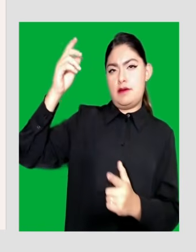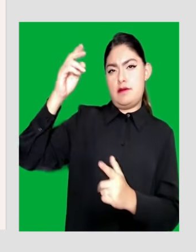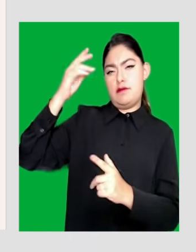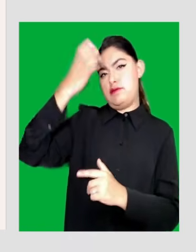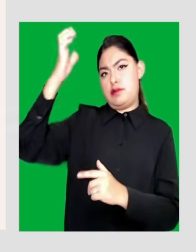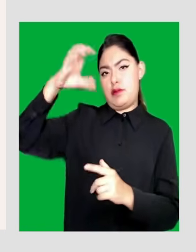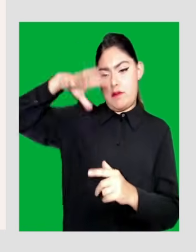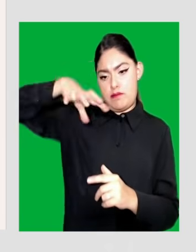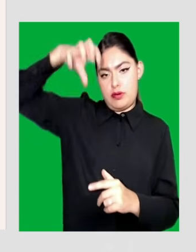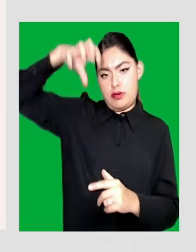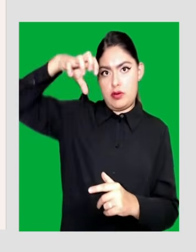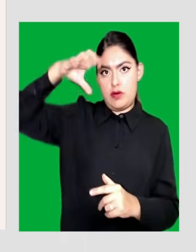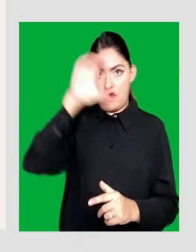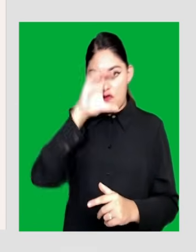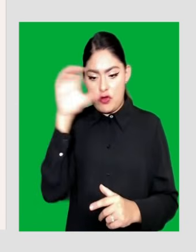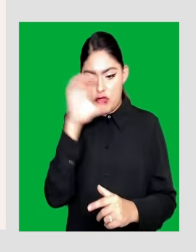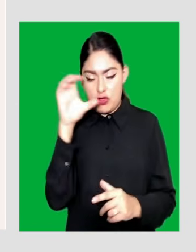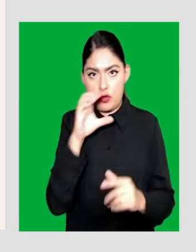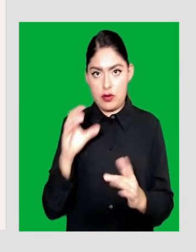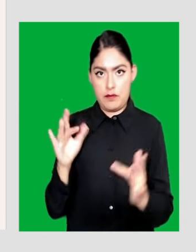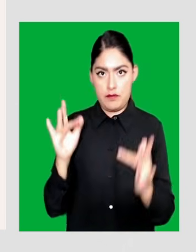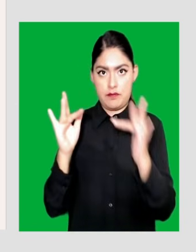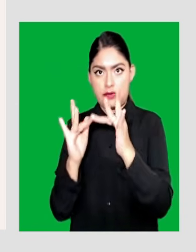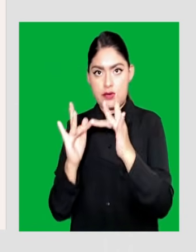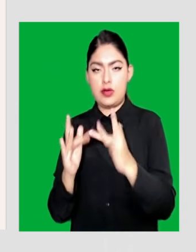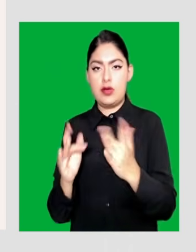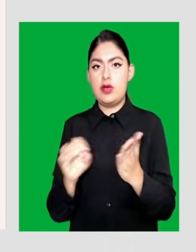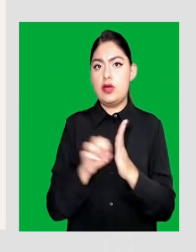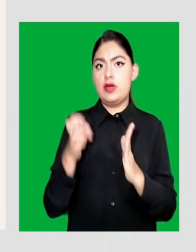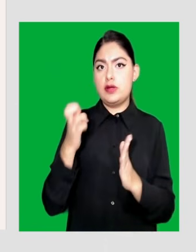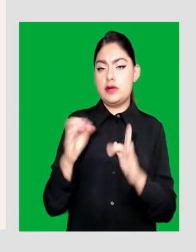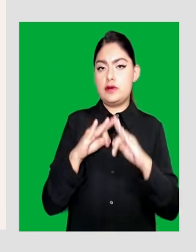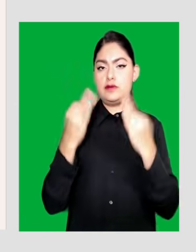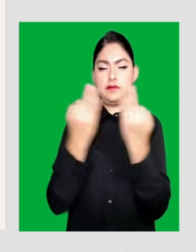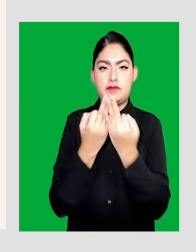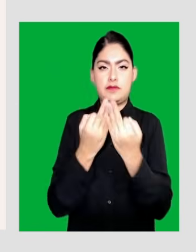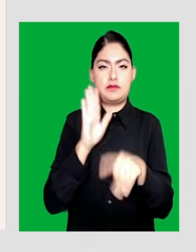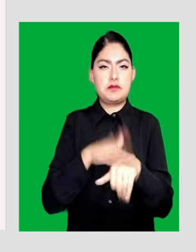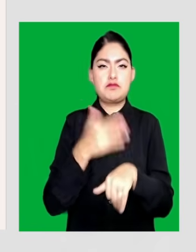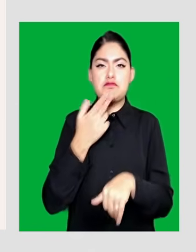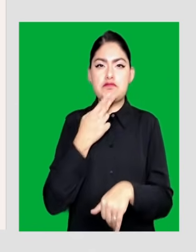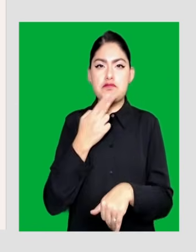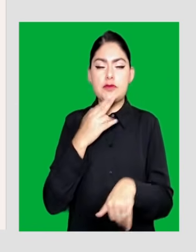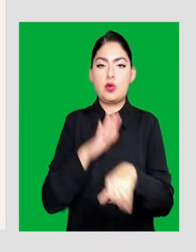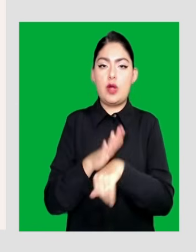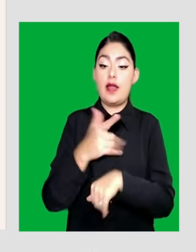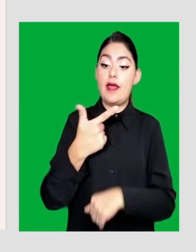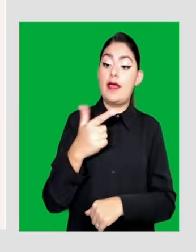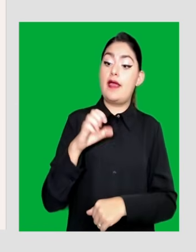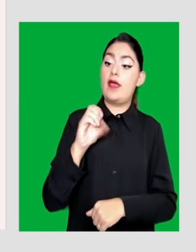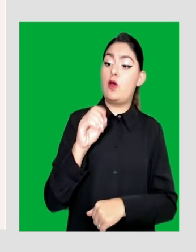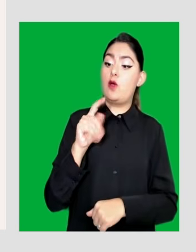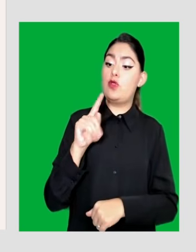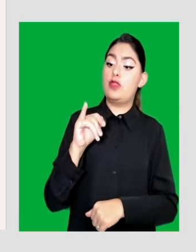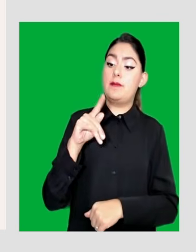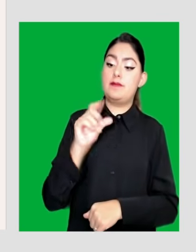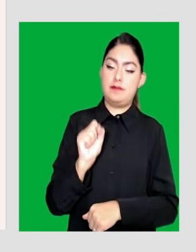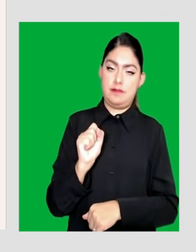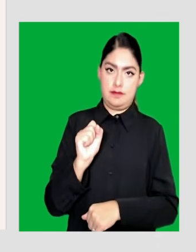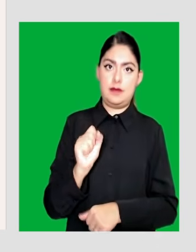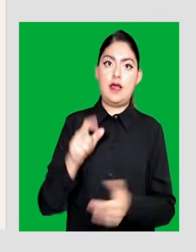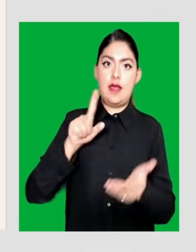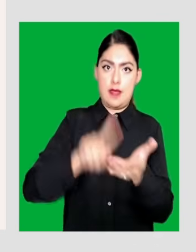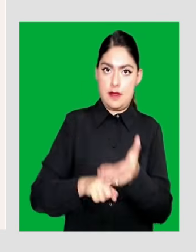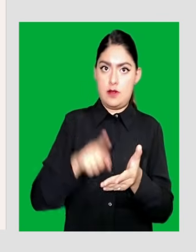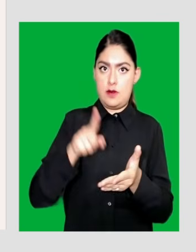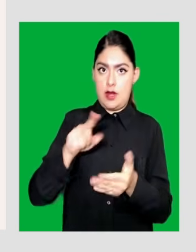El otro tipo de datos con el que se trabaja es información raster. Este tipo de información es básicamente una imagen, similar